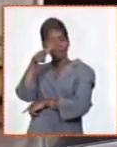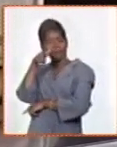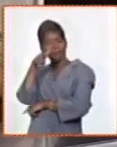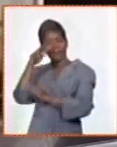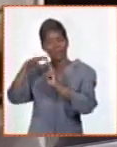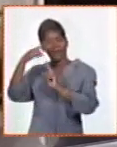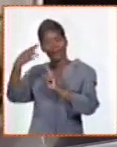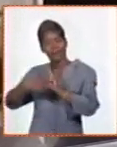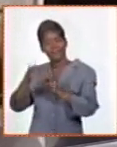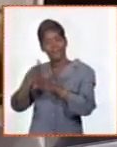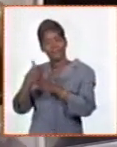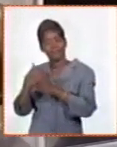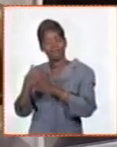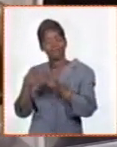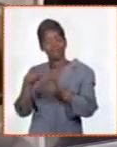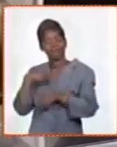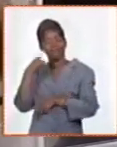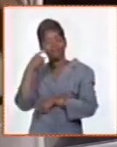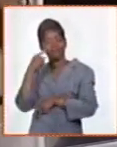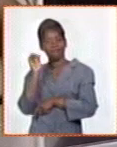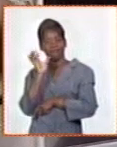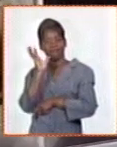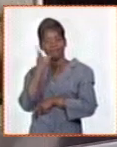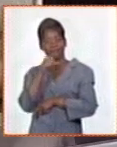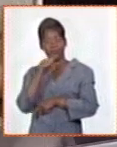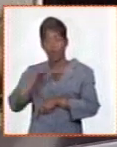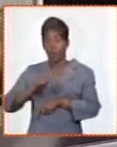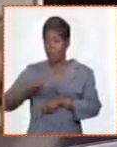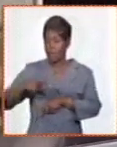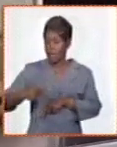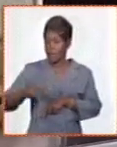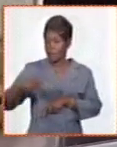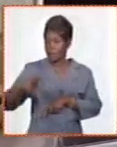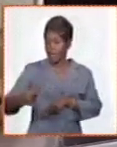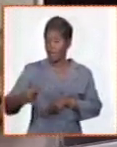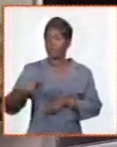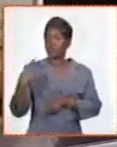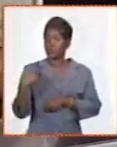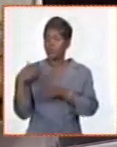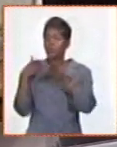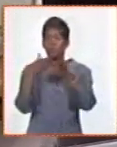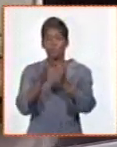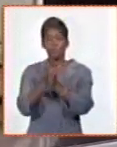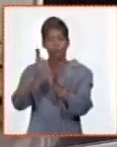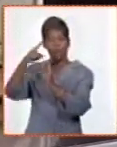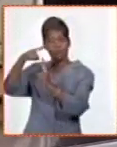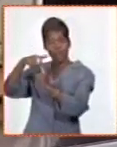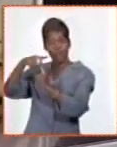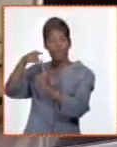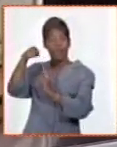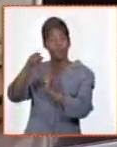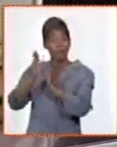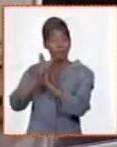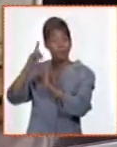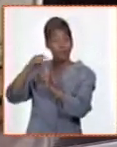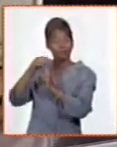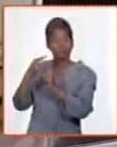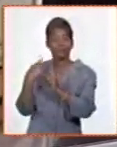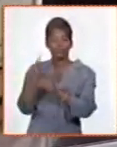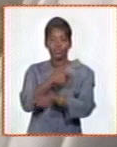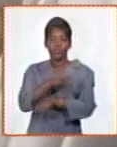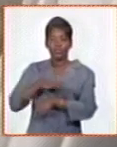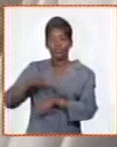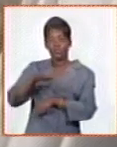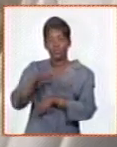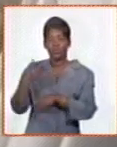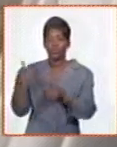sala. Hoy, mañana y pasado estamos en Matanzas con la obra. No importa, creo que es una obra que tiene que ver todo el mundo. Ahora, sobre el tema migratorio,